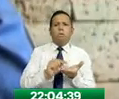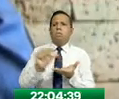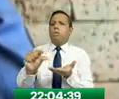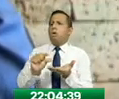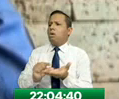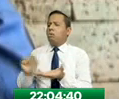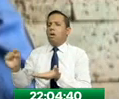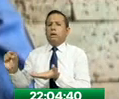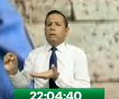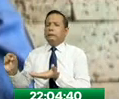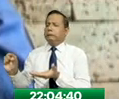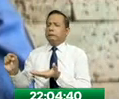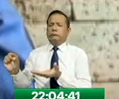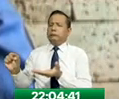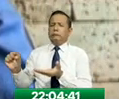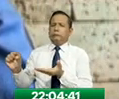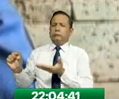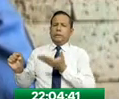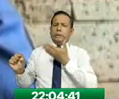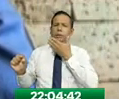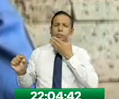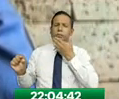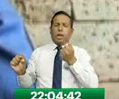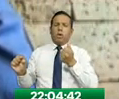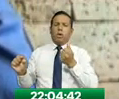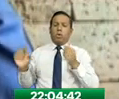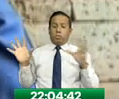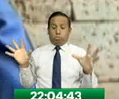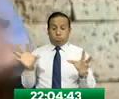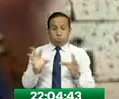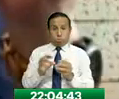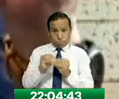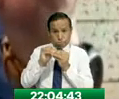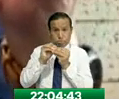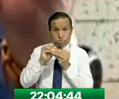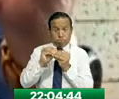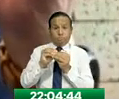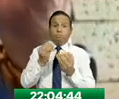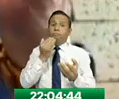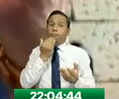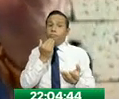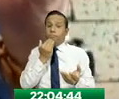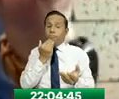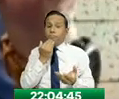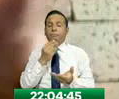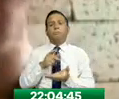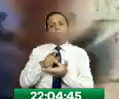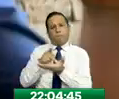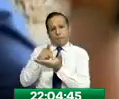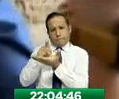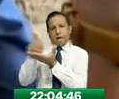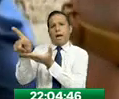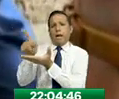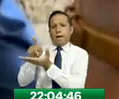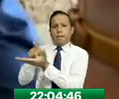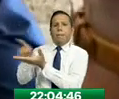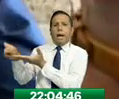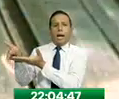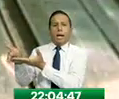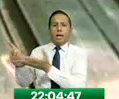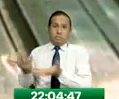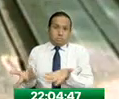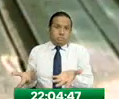liquidación de otras operaciones que representan $1,000 millones, obviamente tengo que hacerlo, porque lo que está en discusión es una cifra mucho más